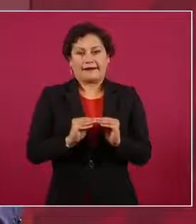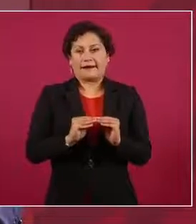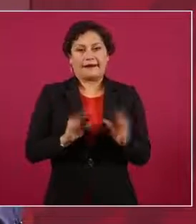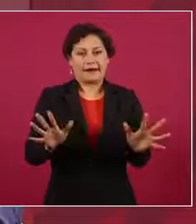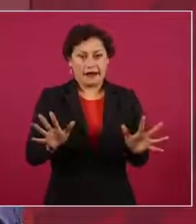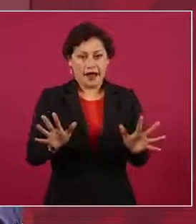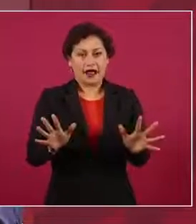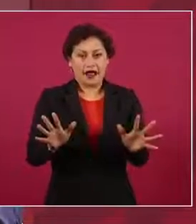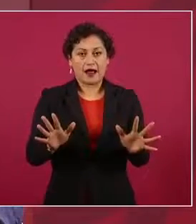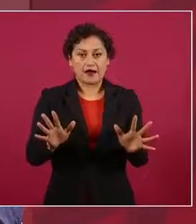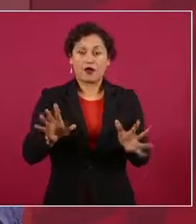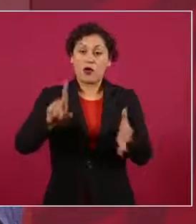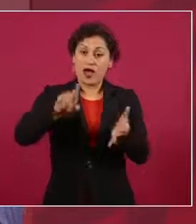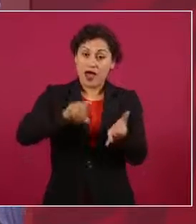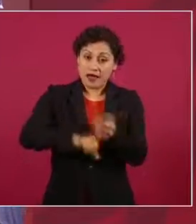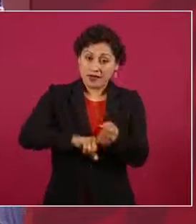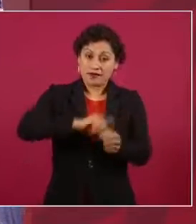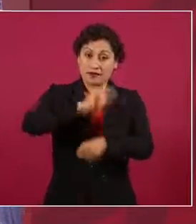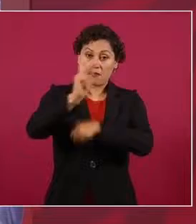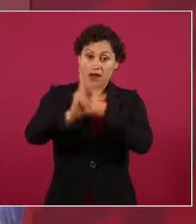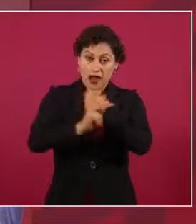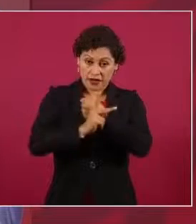de los gobiernos títeres,